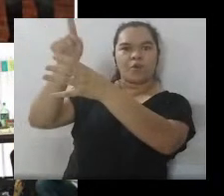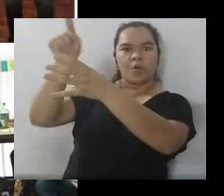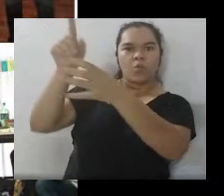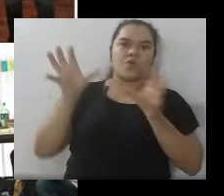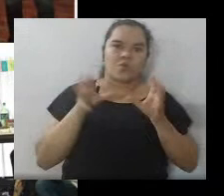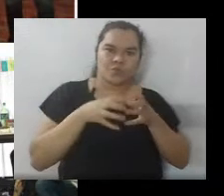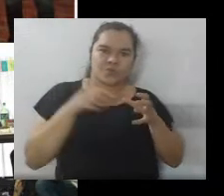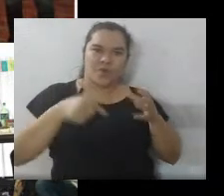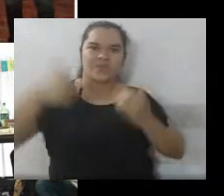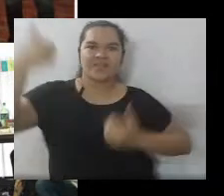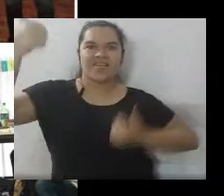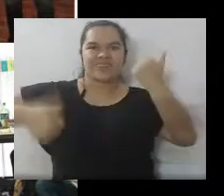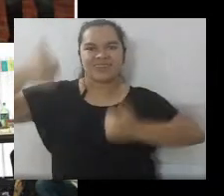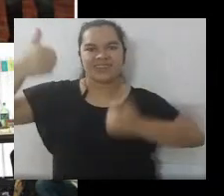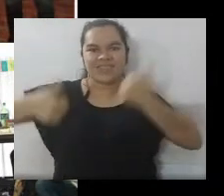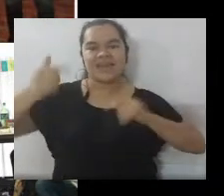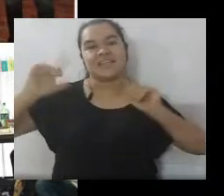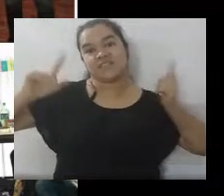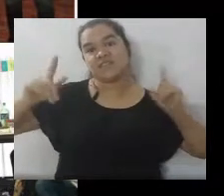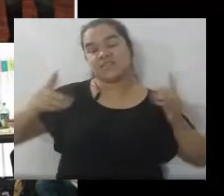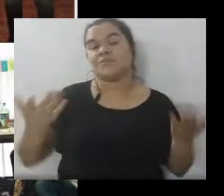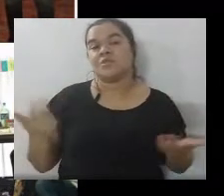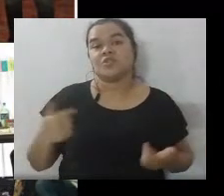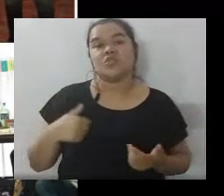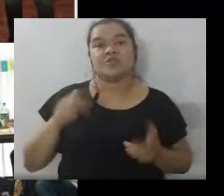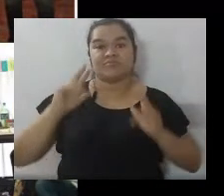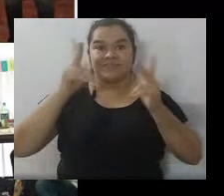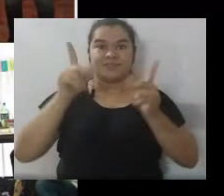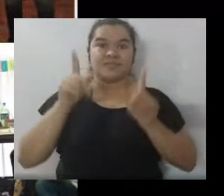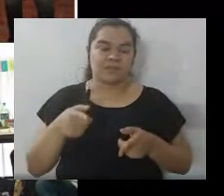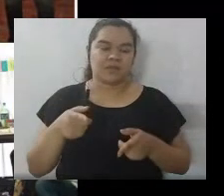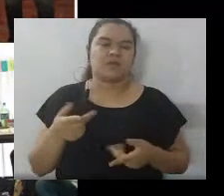como consejo les doy, es que